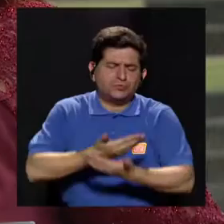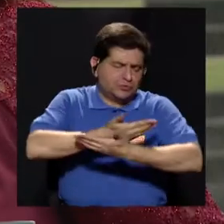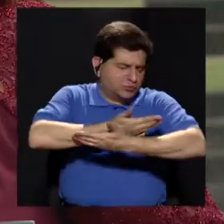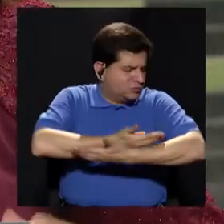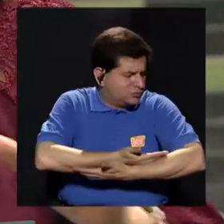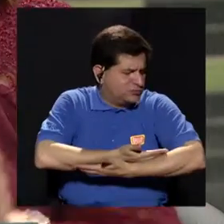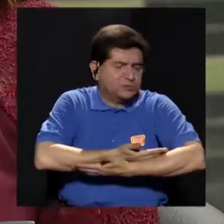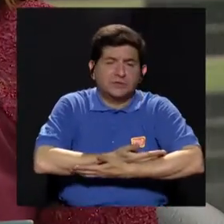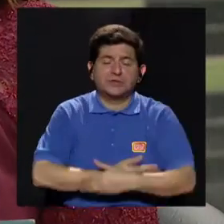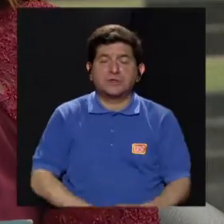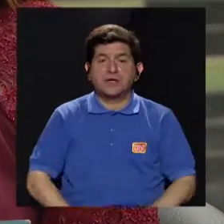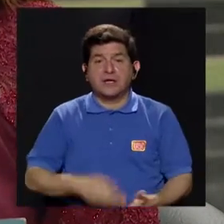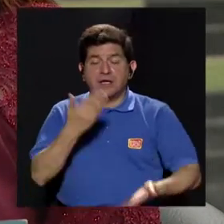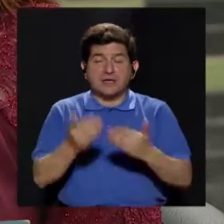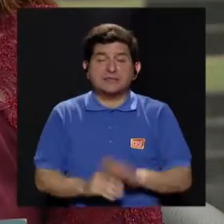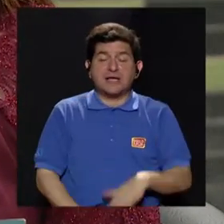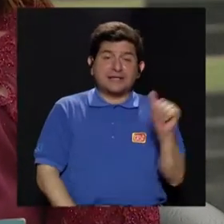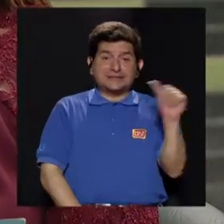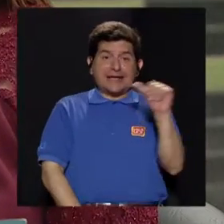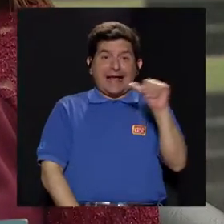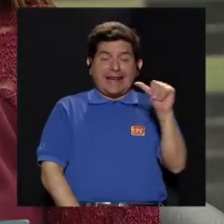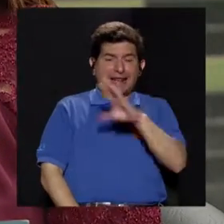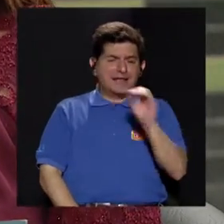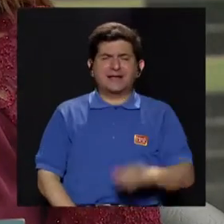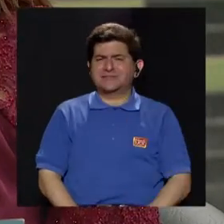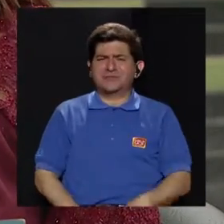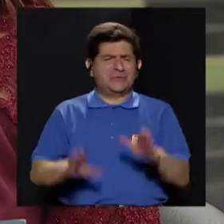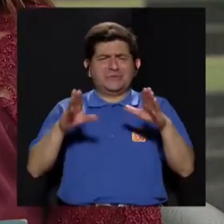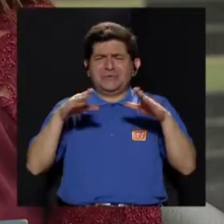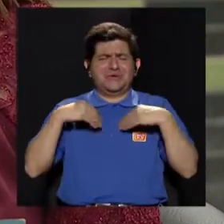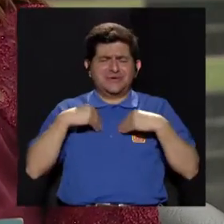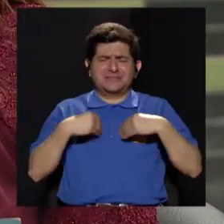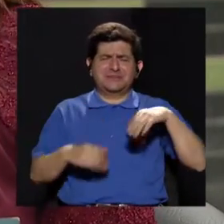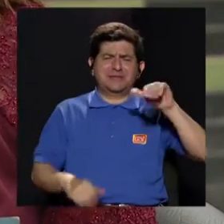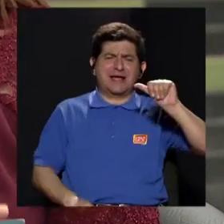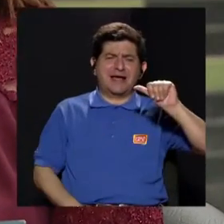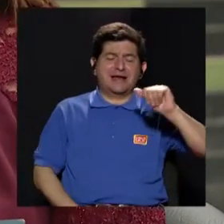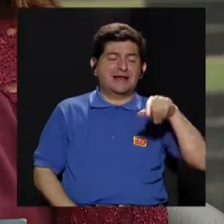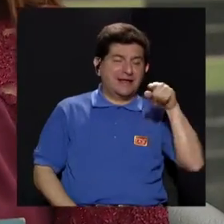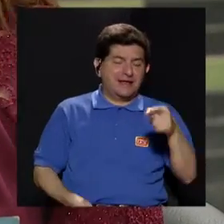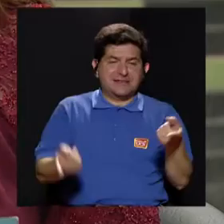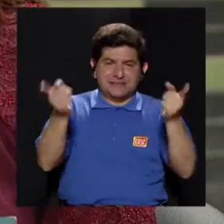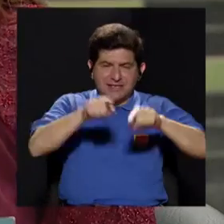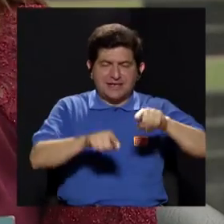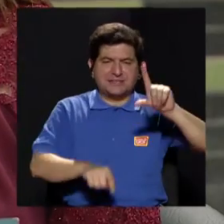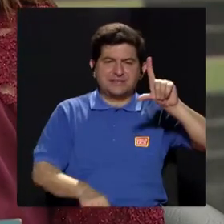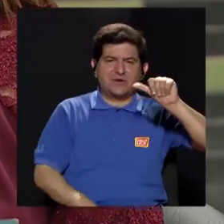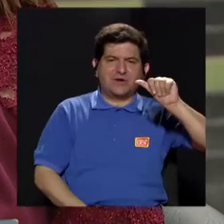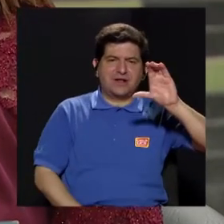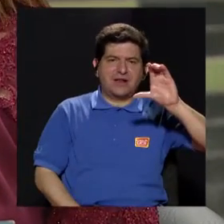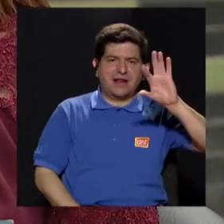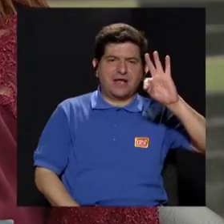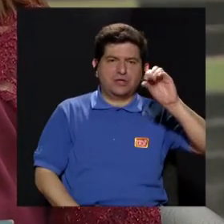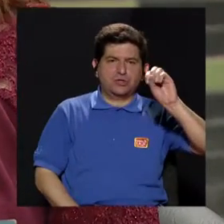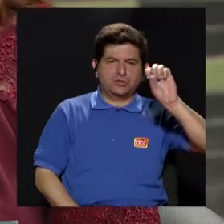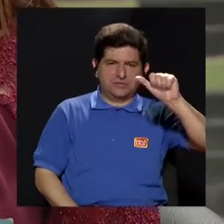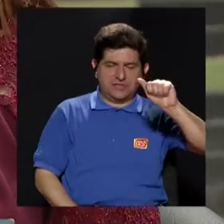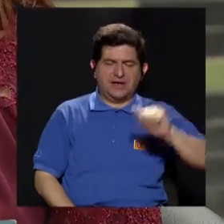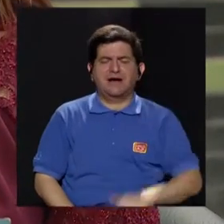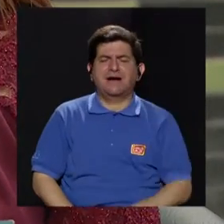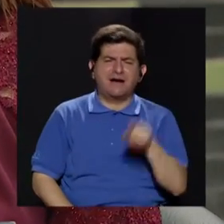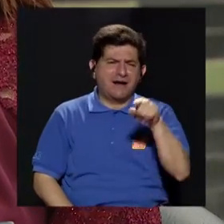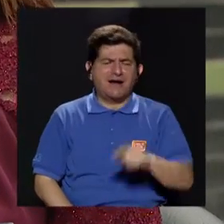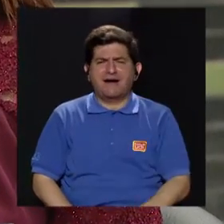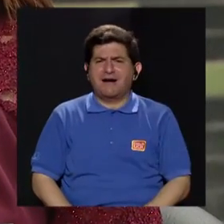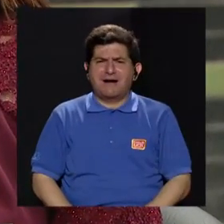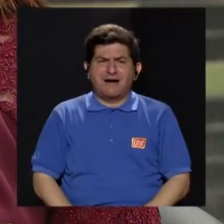Muchas veces cuando se producen ciertas alergias o ciertas intolerancias, por ejemplo la lactosa, estos cólicos que aparecen también asustan